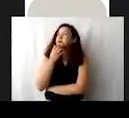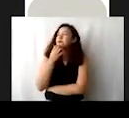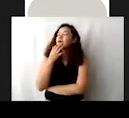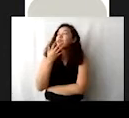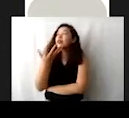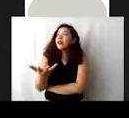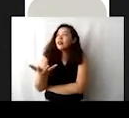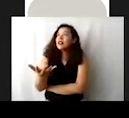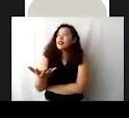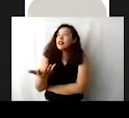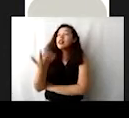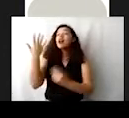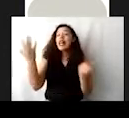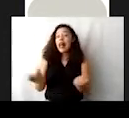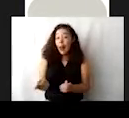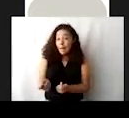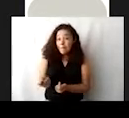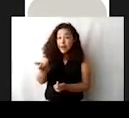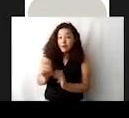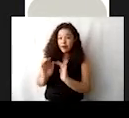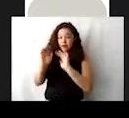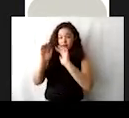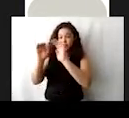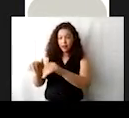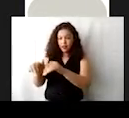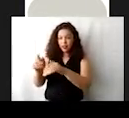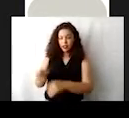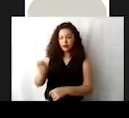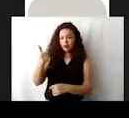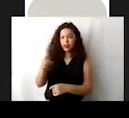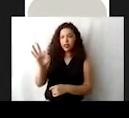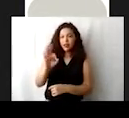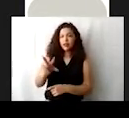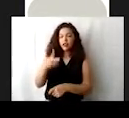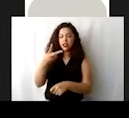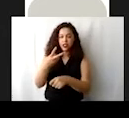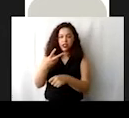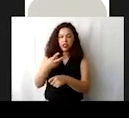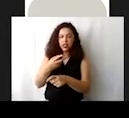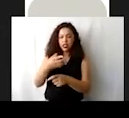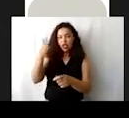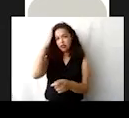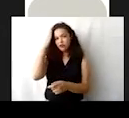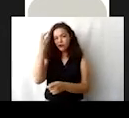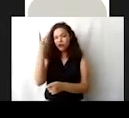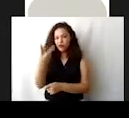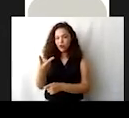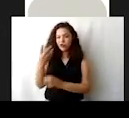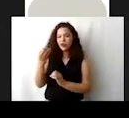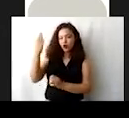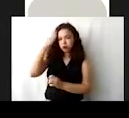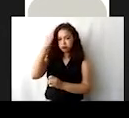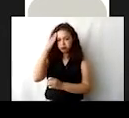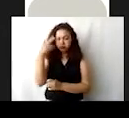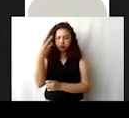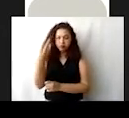Cuando es por primera vez la inscripción de una persona moral, ya sea del título 2 o del título 3, que es en el caso de las